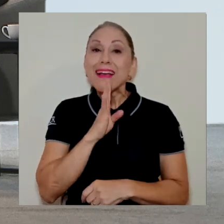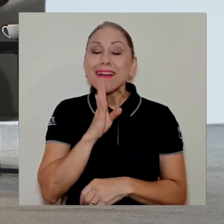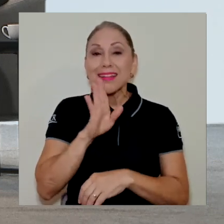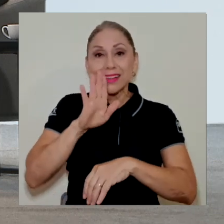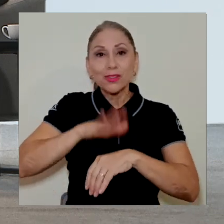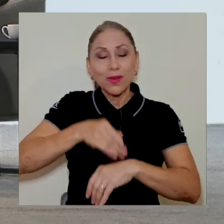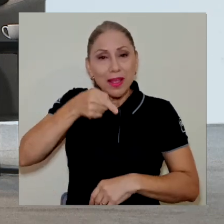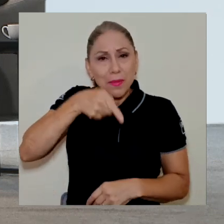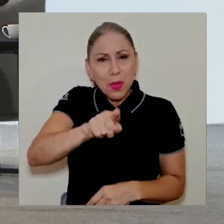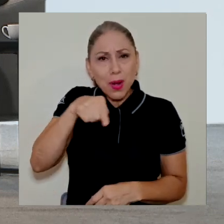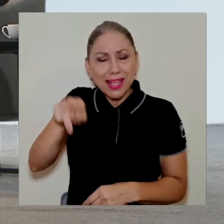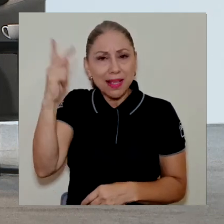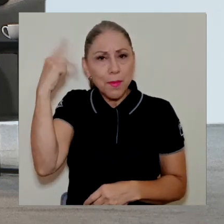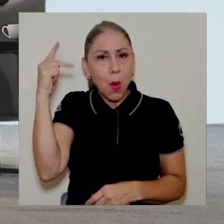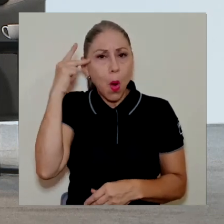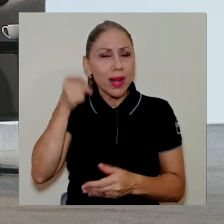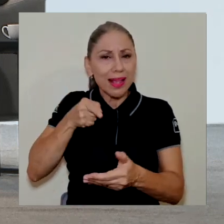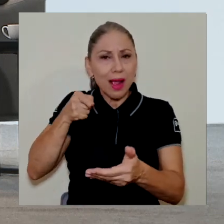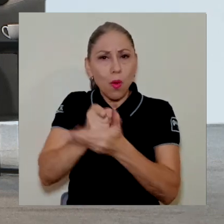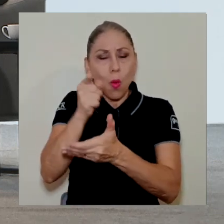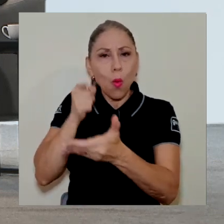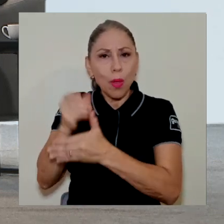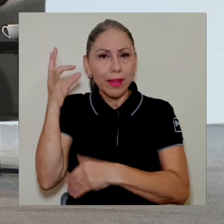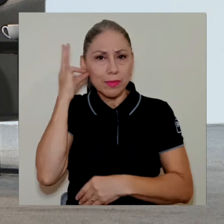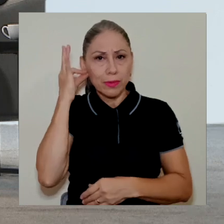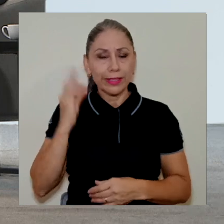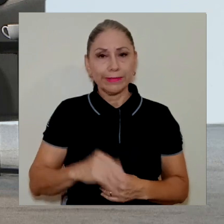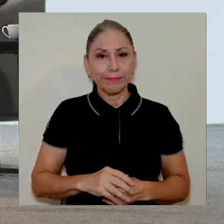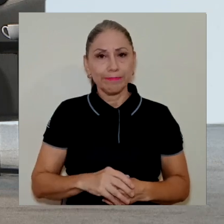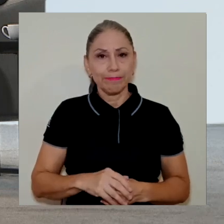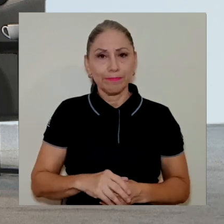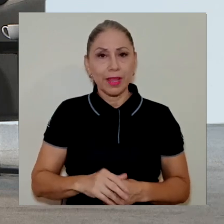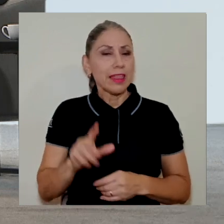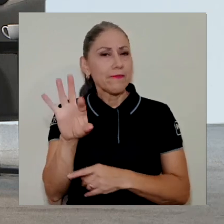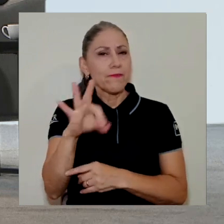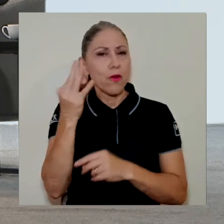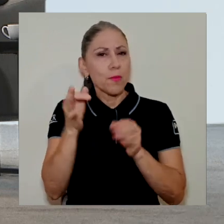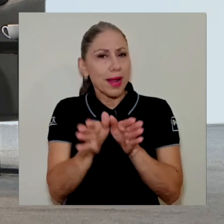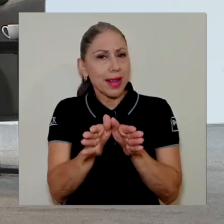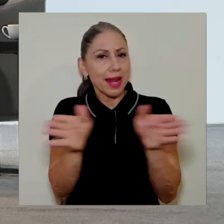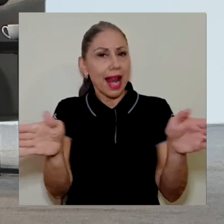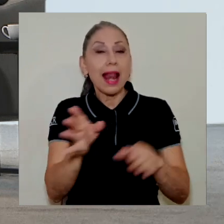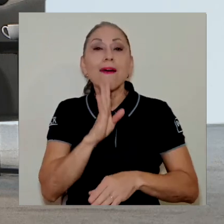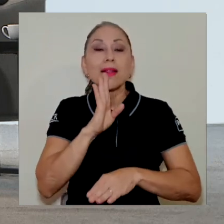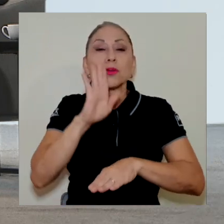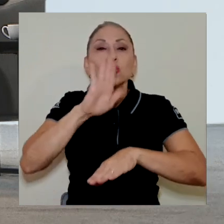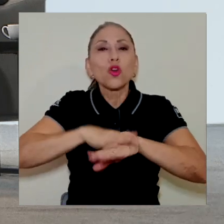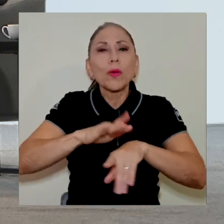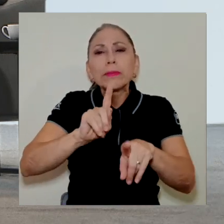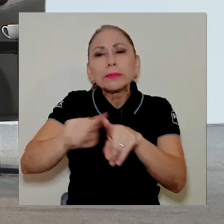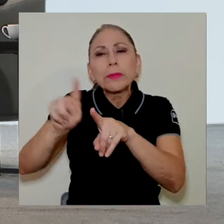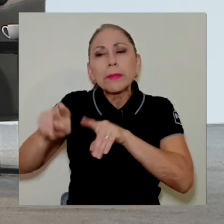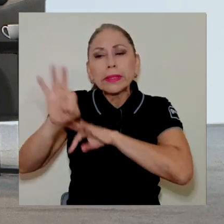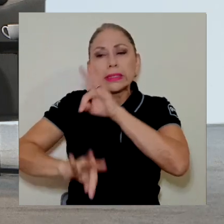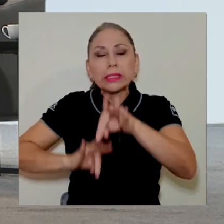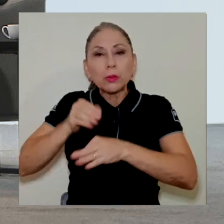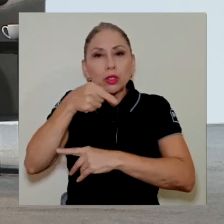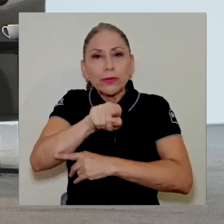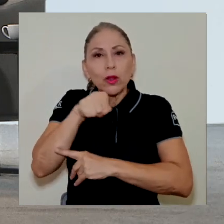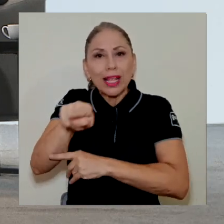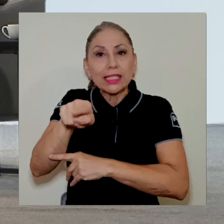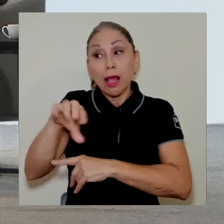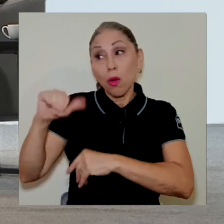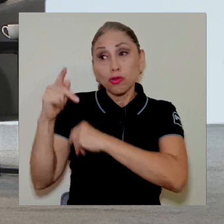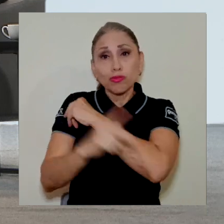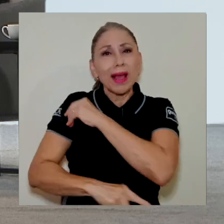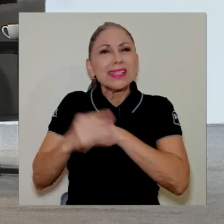Hablar de violencia política contra las mujeres. En términos generales, hablemos de tipos de violencia, qué ha pasado